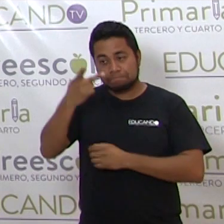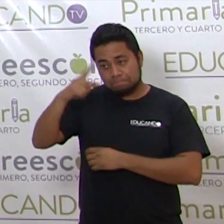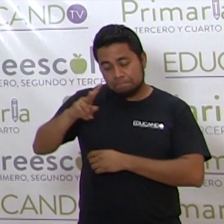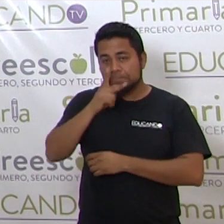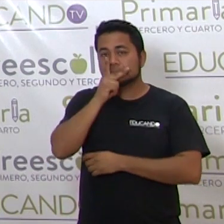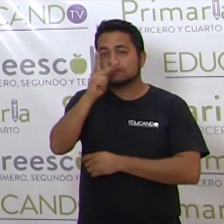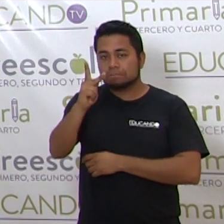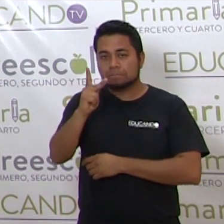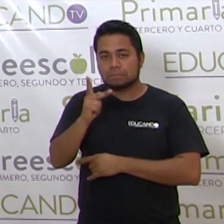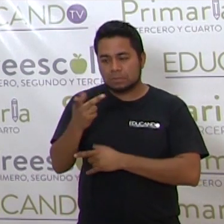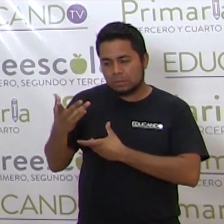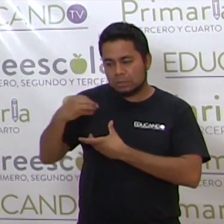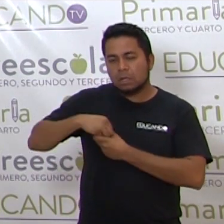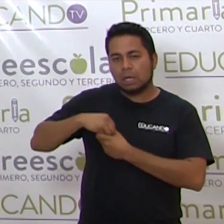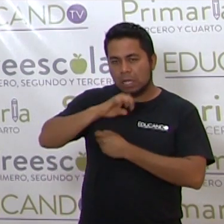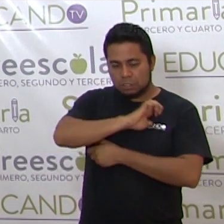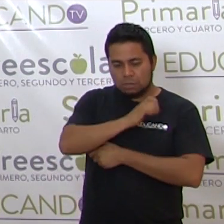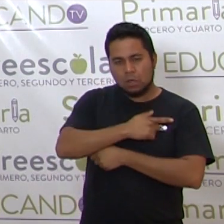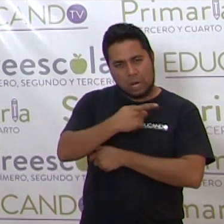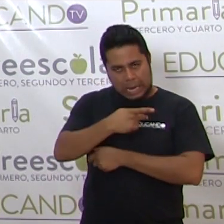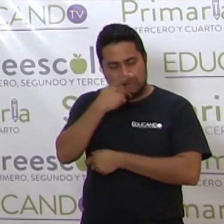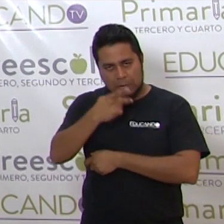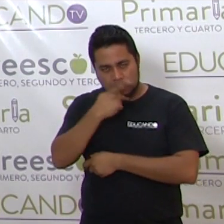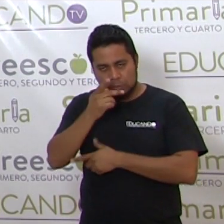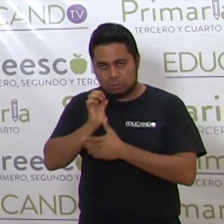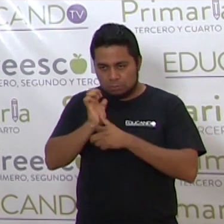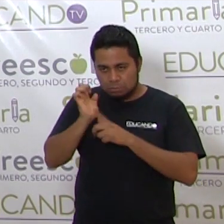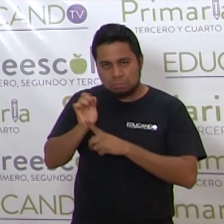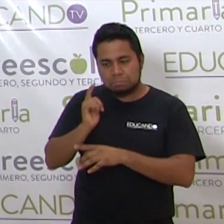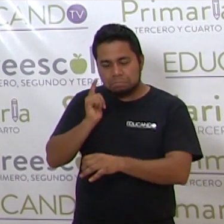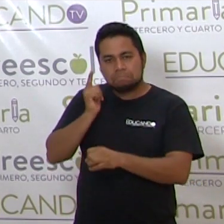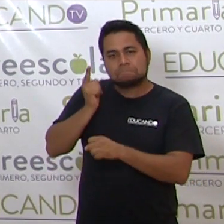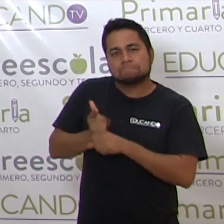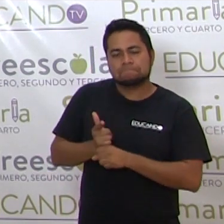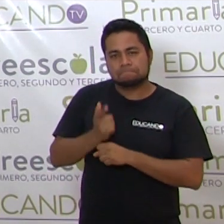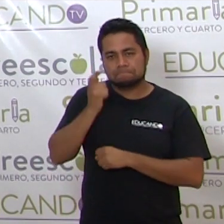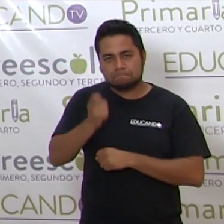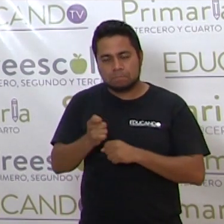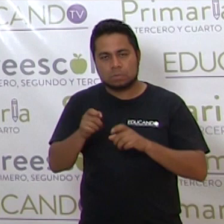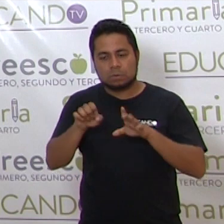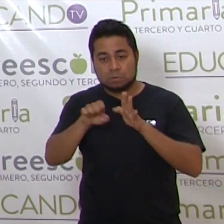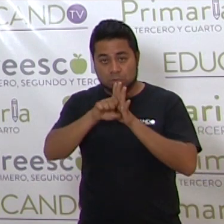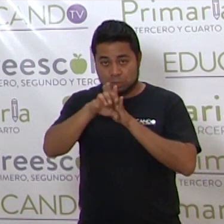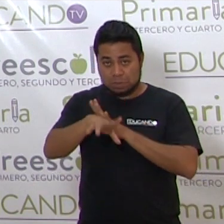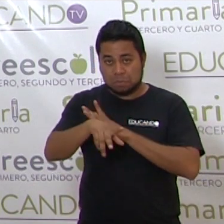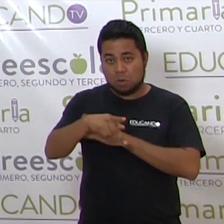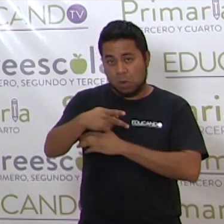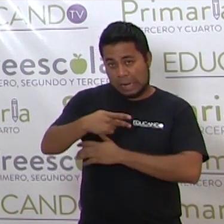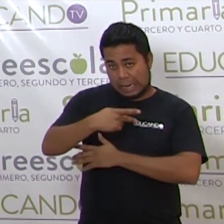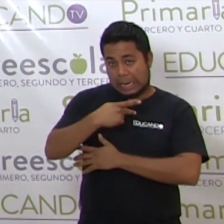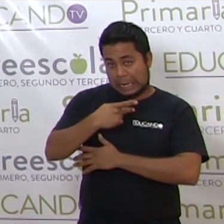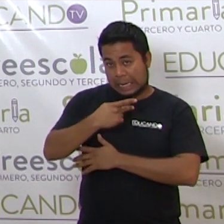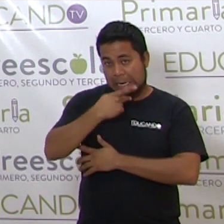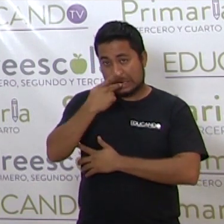palabras se han integrado en español y entonces aquí nos damos cuenta como las lenguas originarias